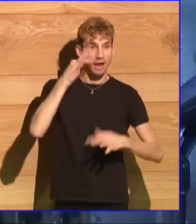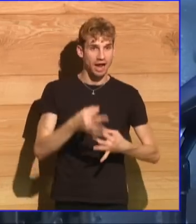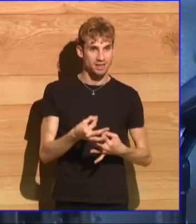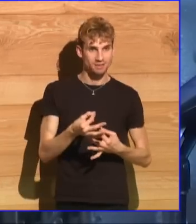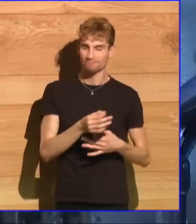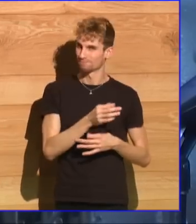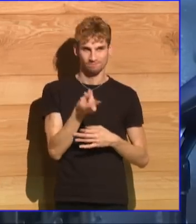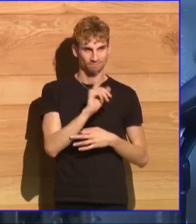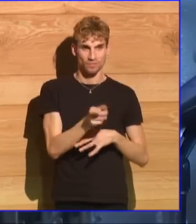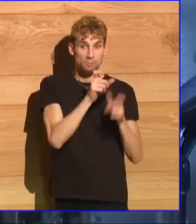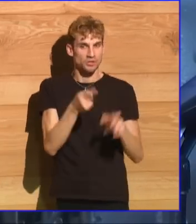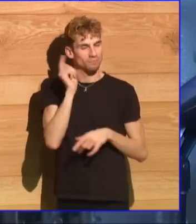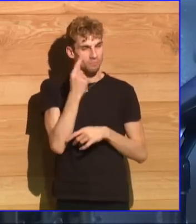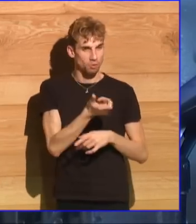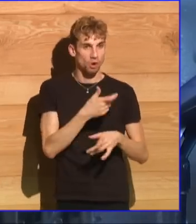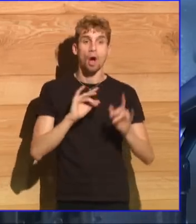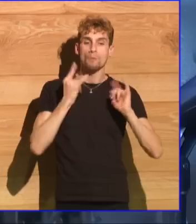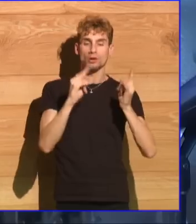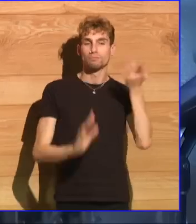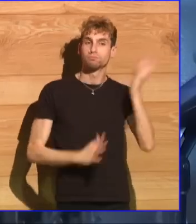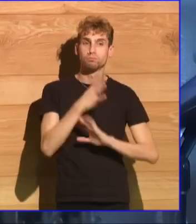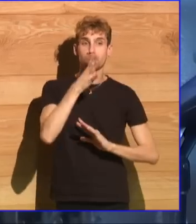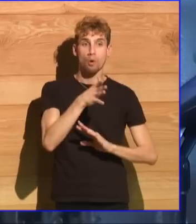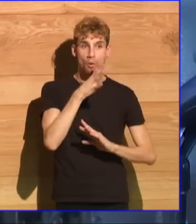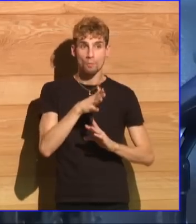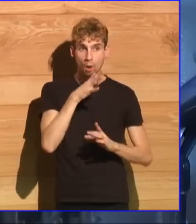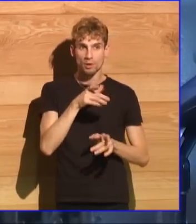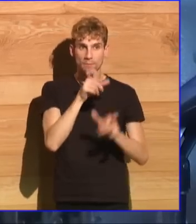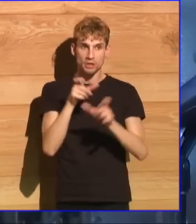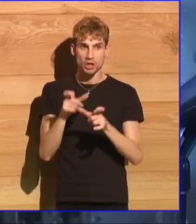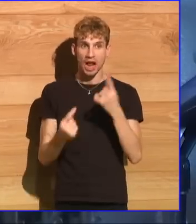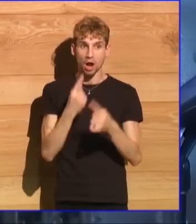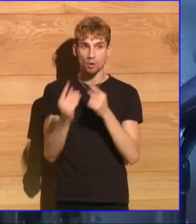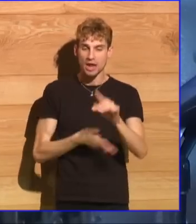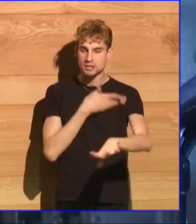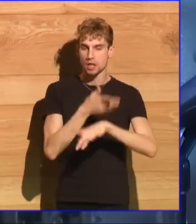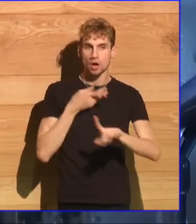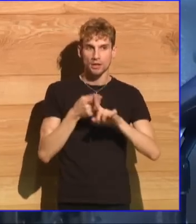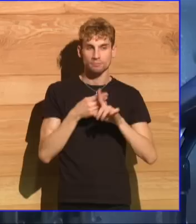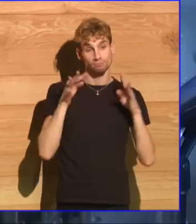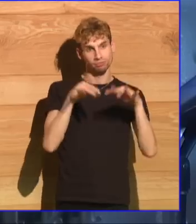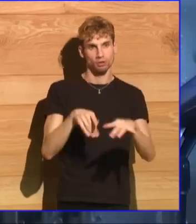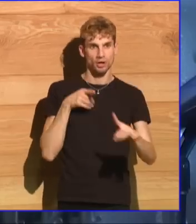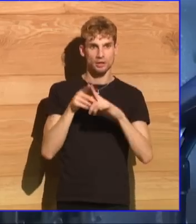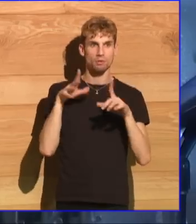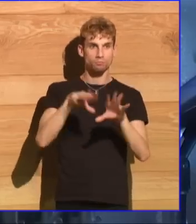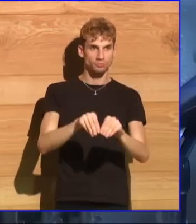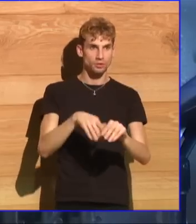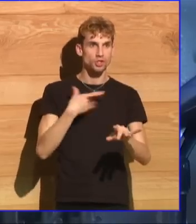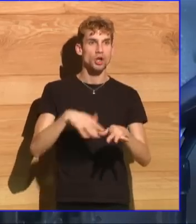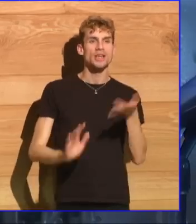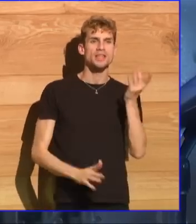ahí ardiendo, estaban ardiendo porque había ido algunas personas a apagarlos. Son los incendios famosos de Yellowstone